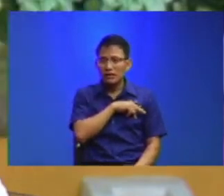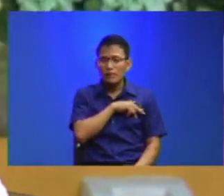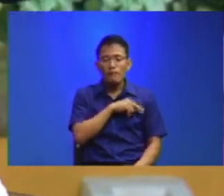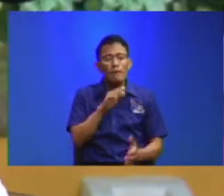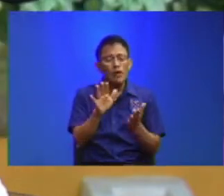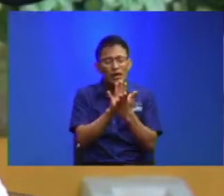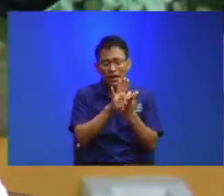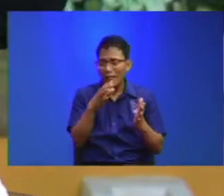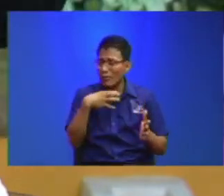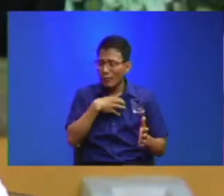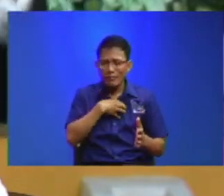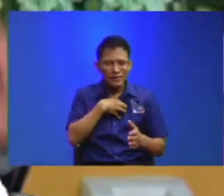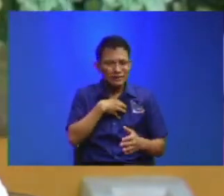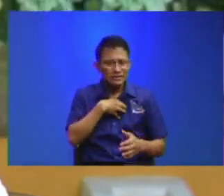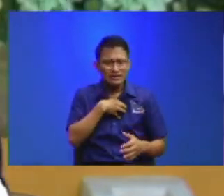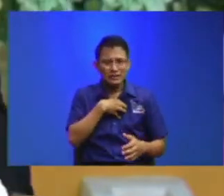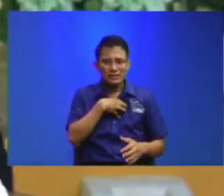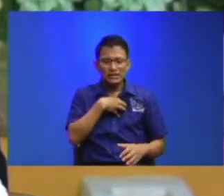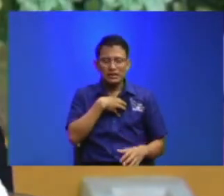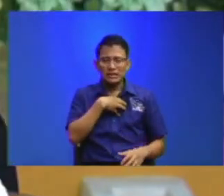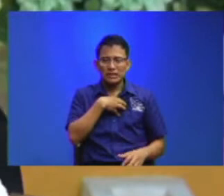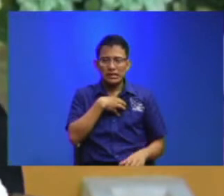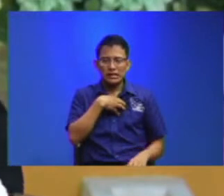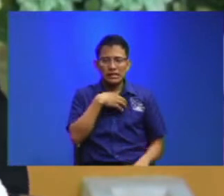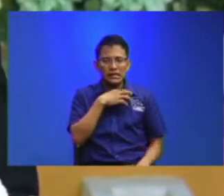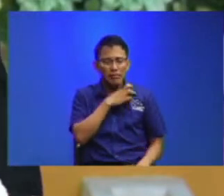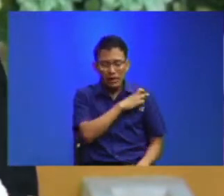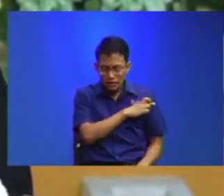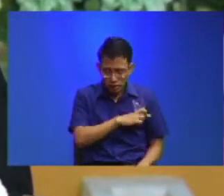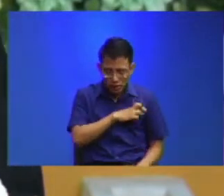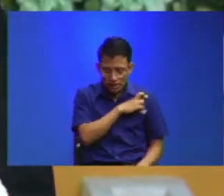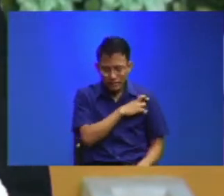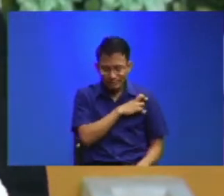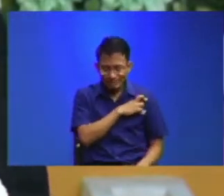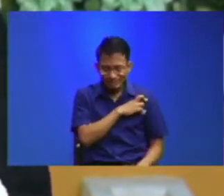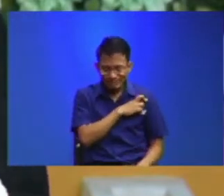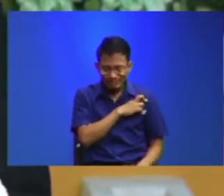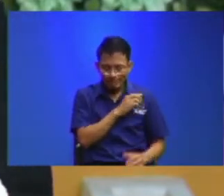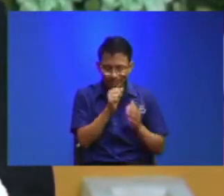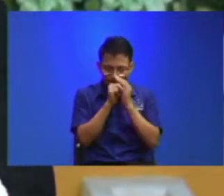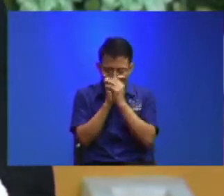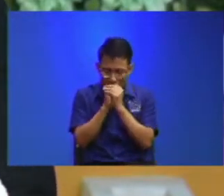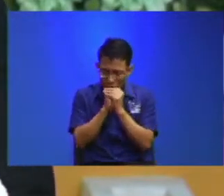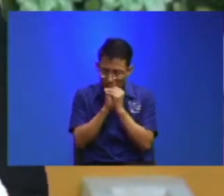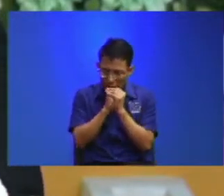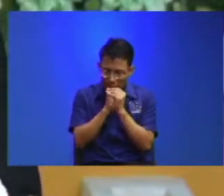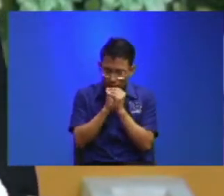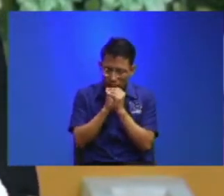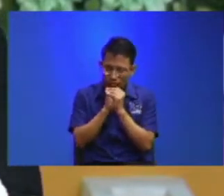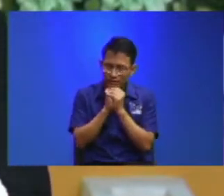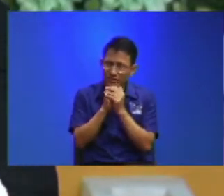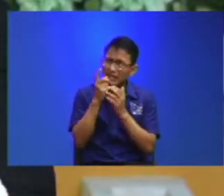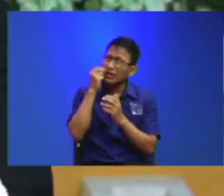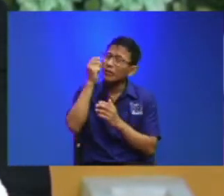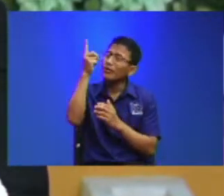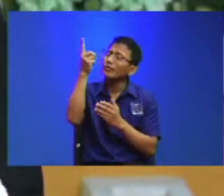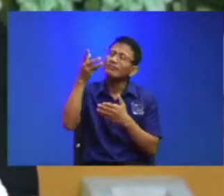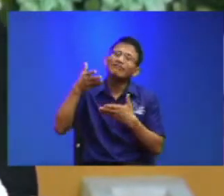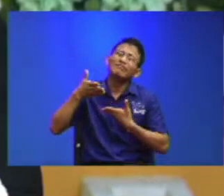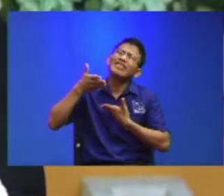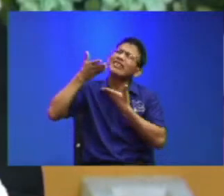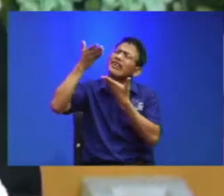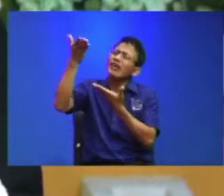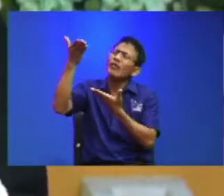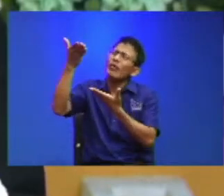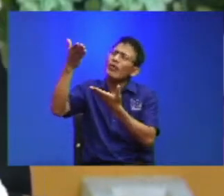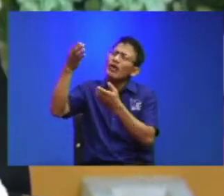Jesús, Padre, yo entrego tu palabra y te pido que la hagas rema en mi vida y que la hagas rema en la vida de mis hermanos